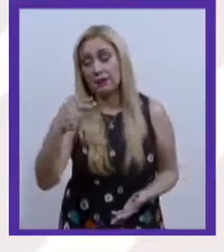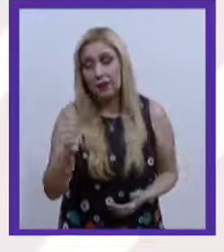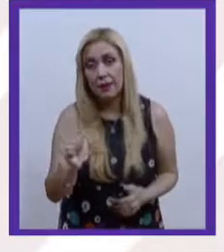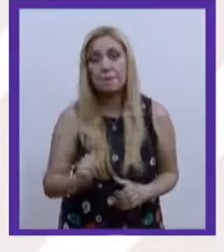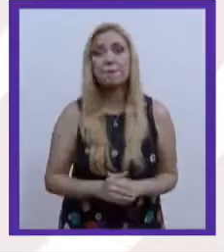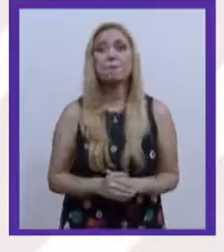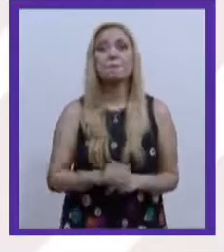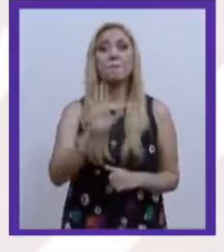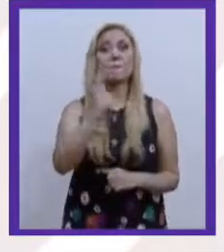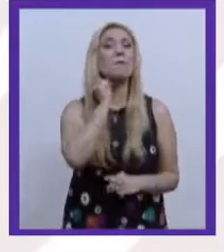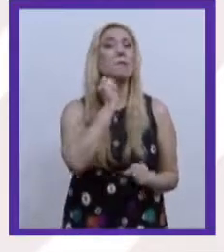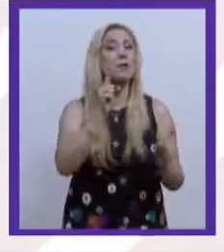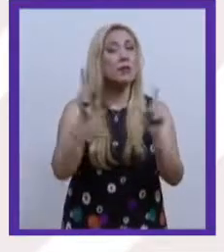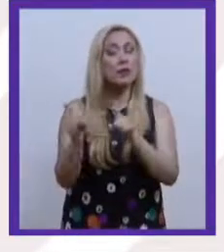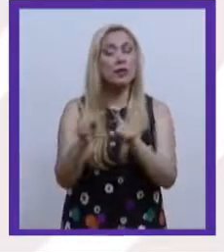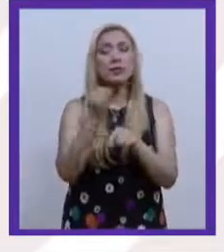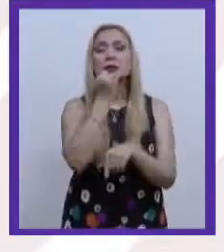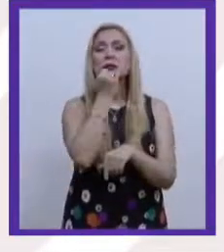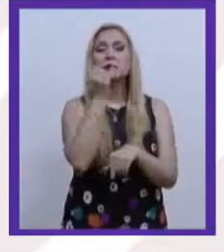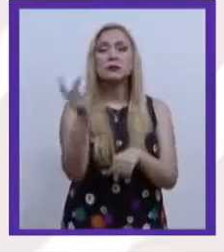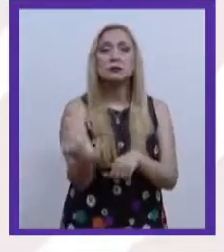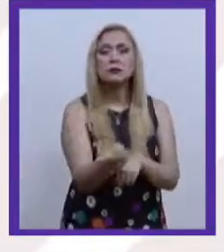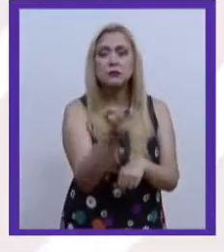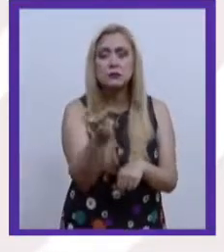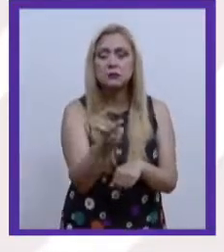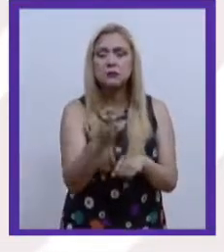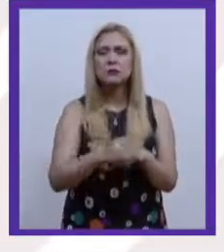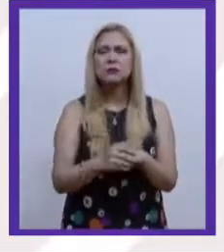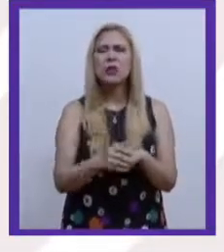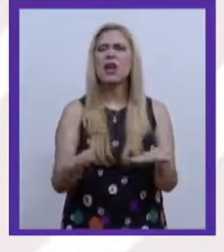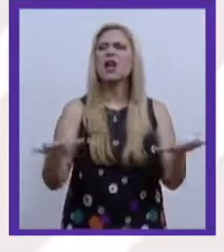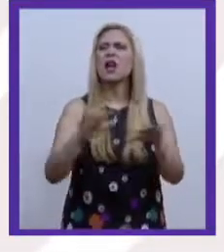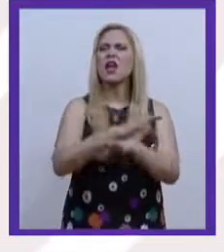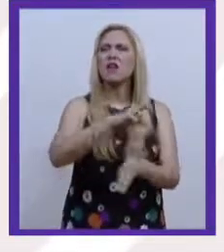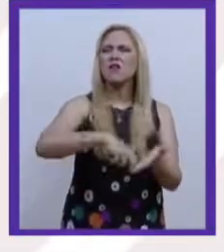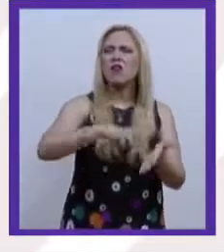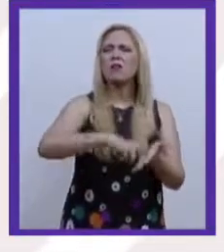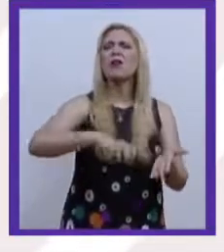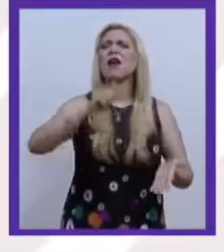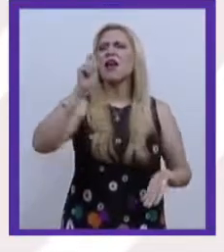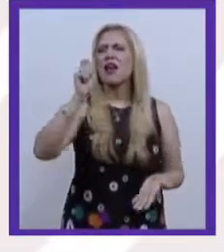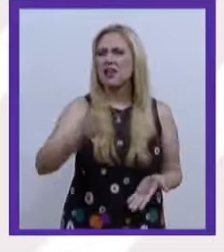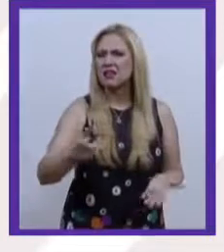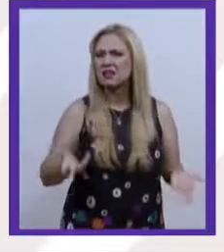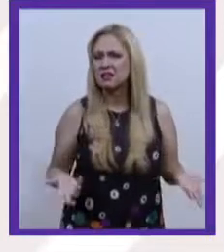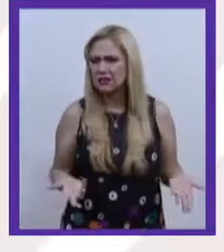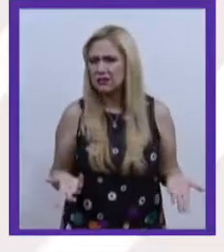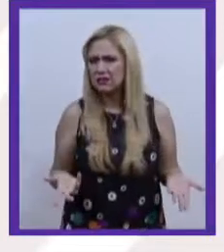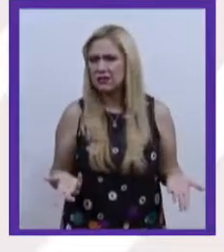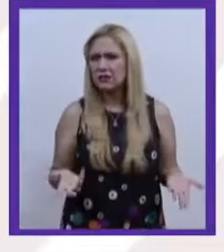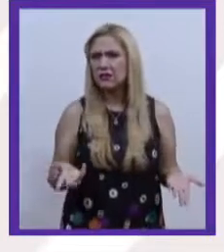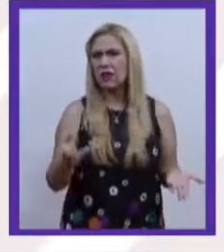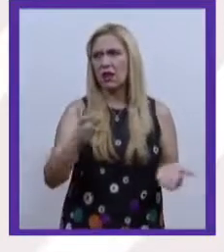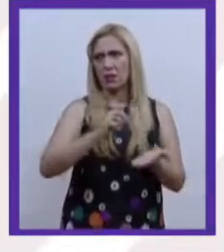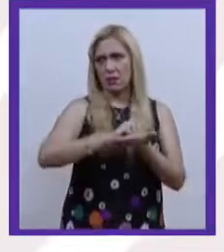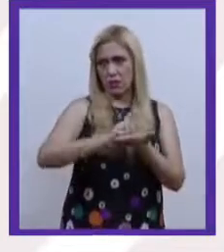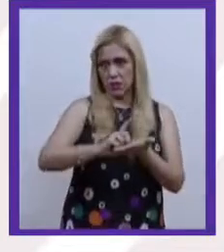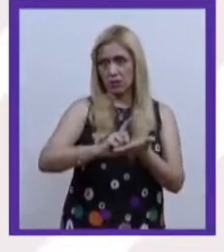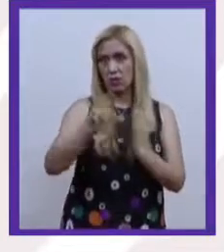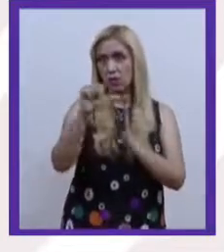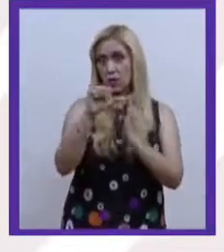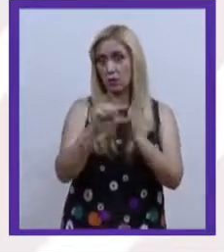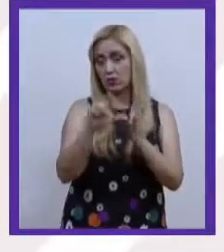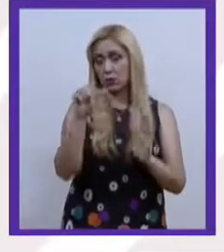de ir con la senadora, una pregunta. ¿La reforma en qué consiste? ¿Es una reforma que reconoce el derecho al